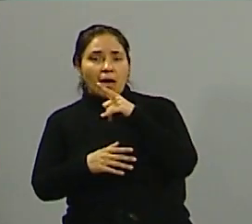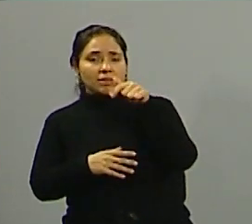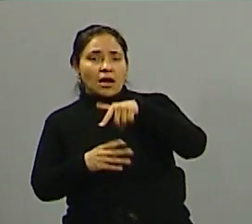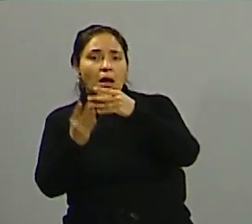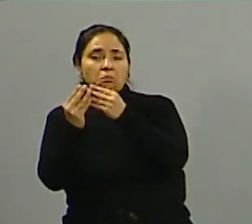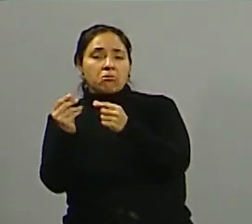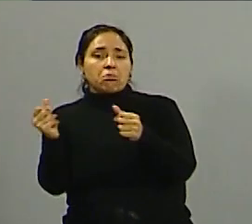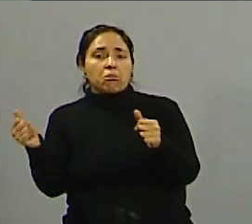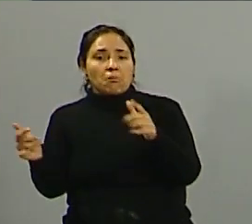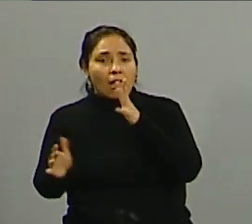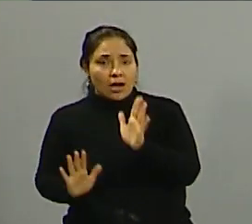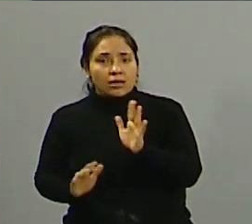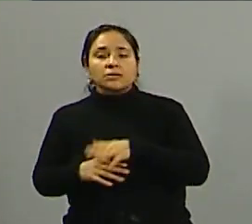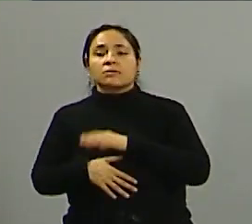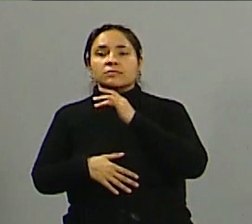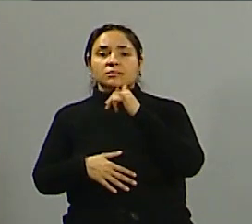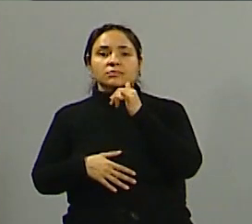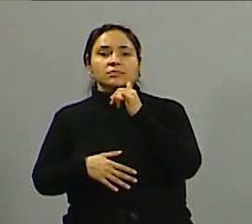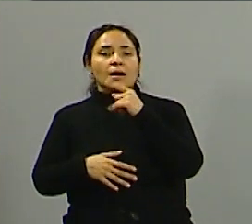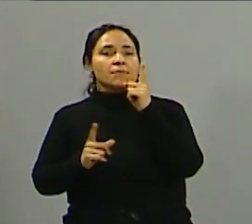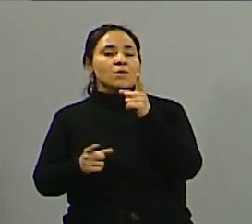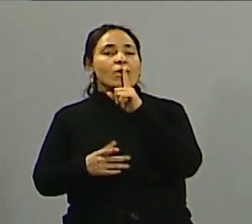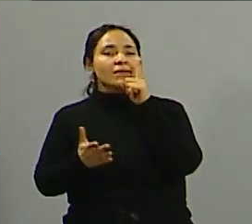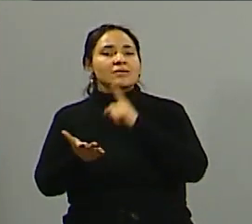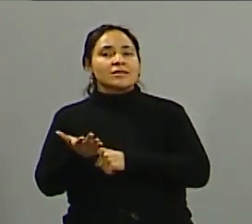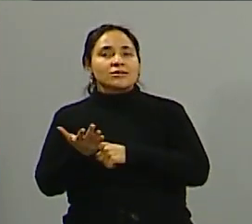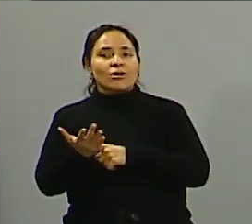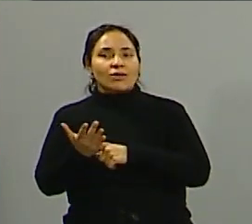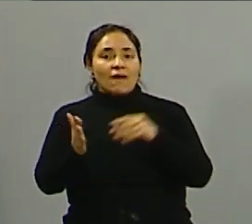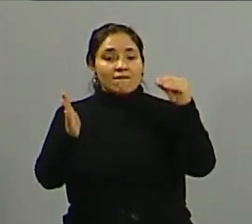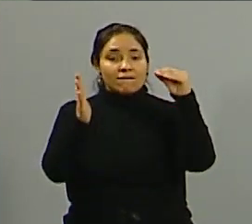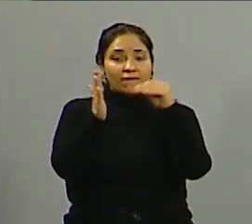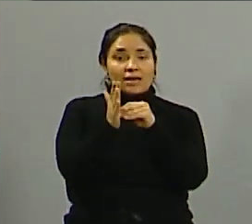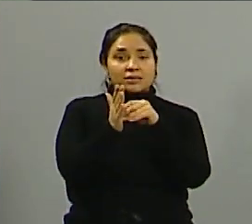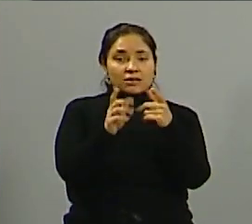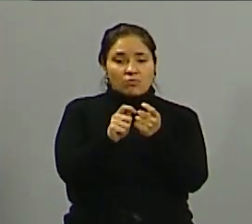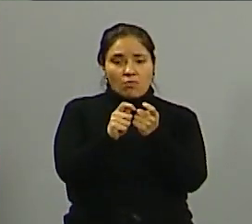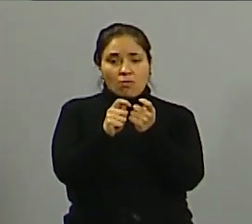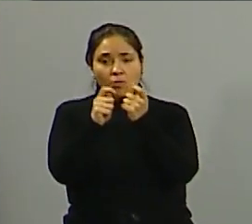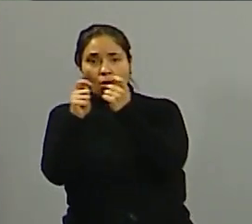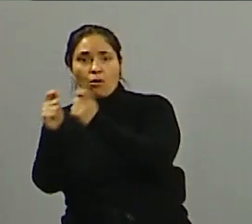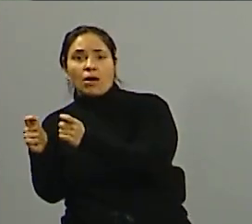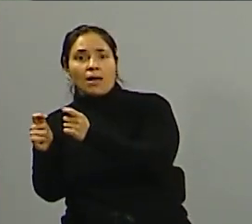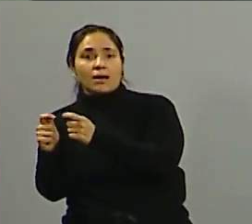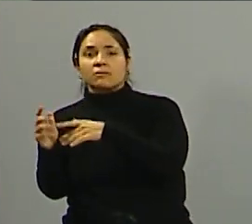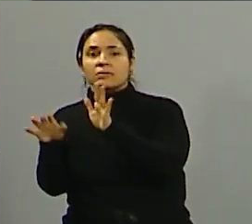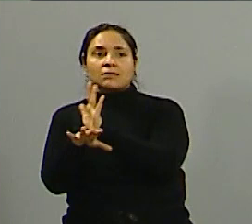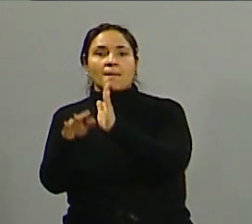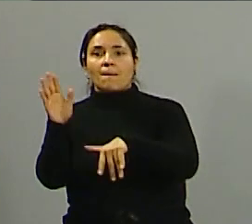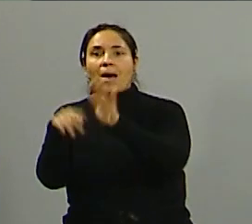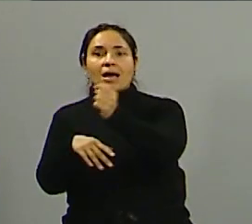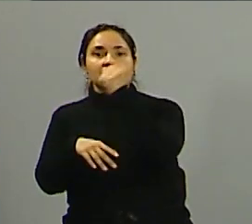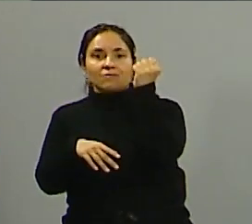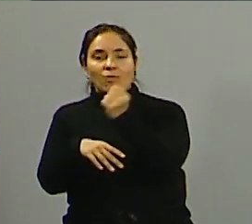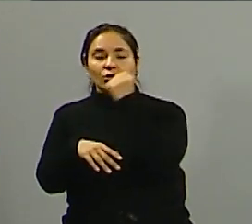que esta decisión de mover estas fechas, ¿no? De priorizar